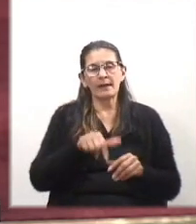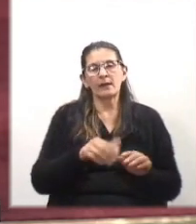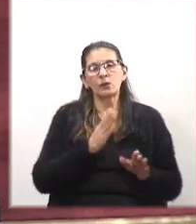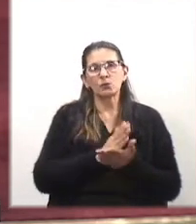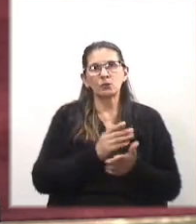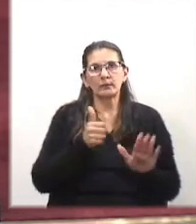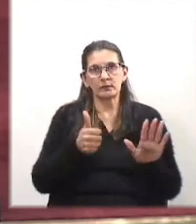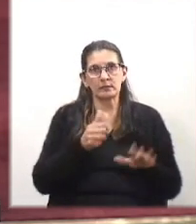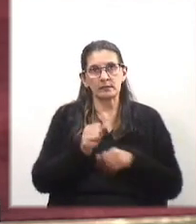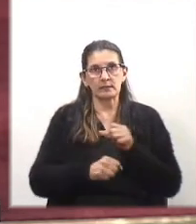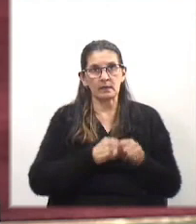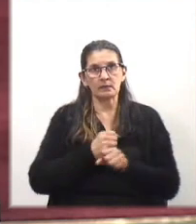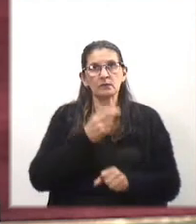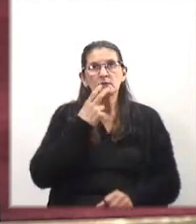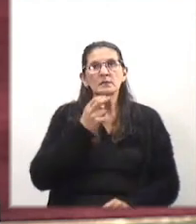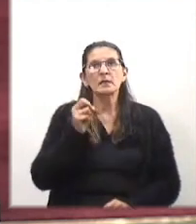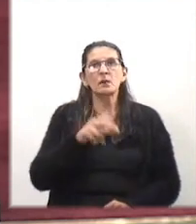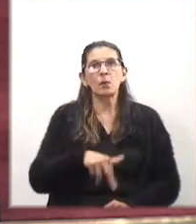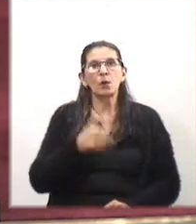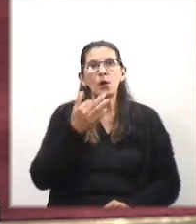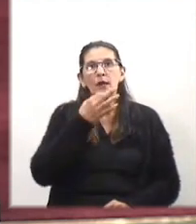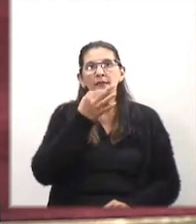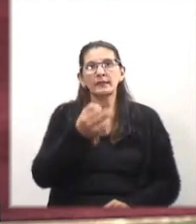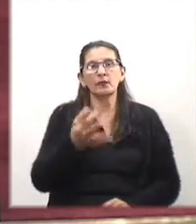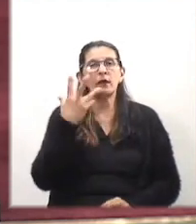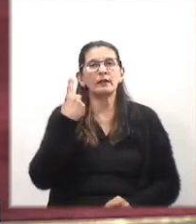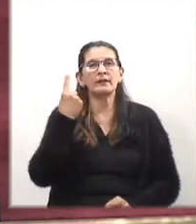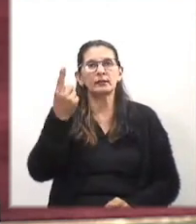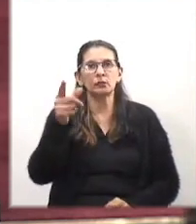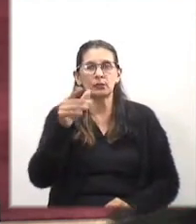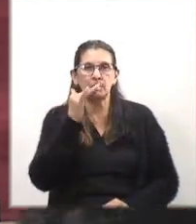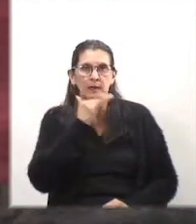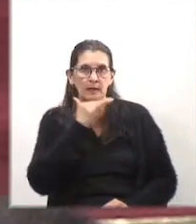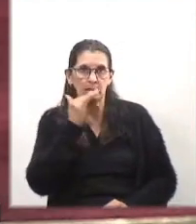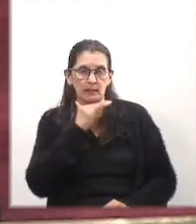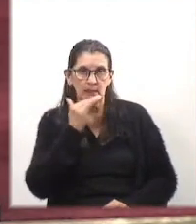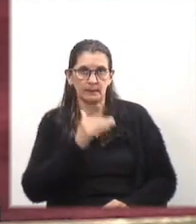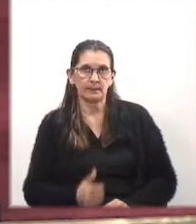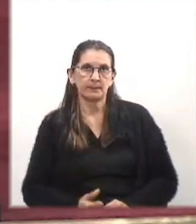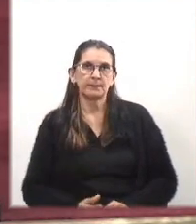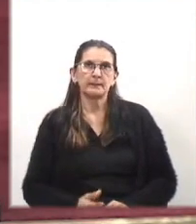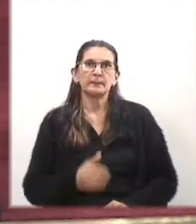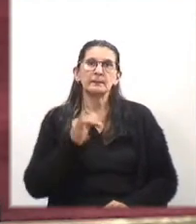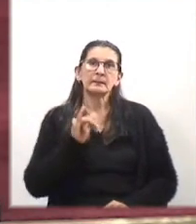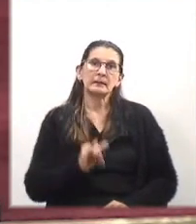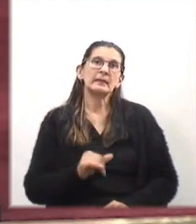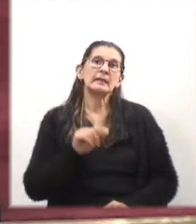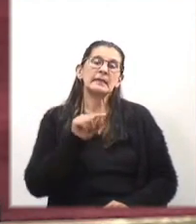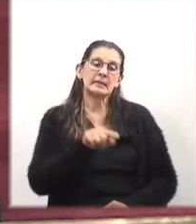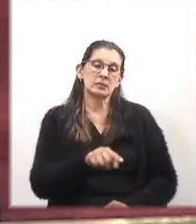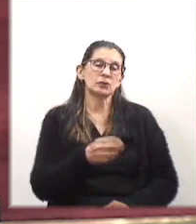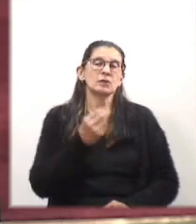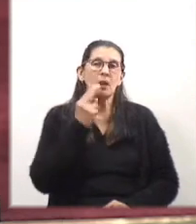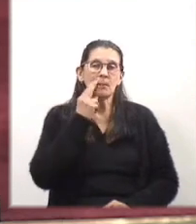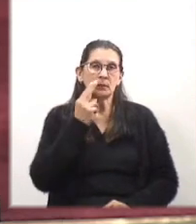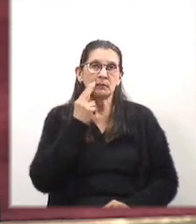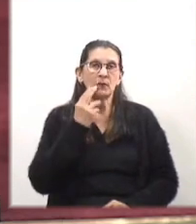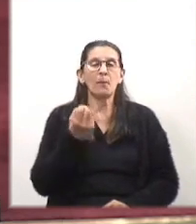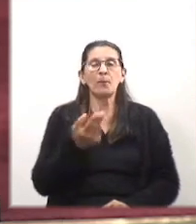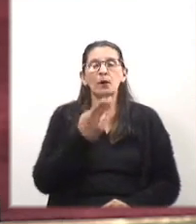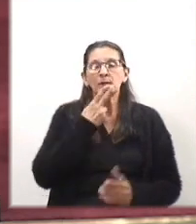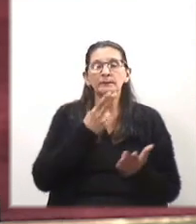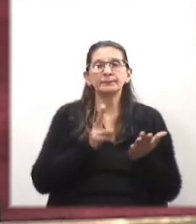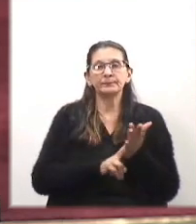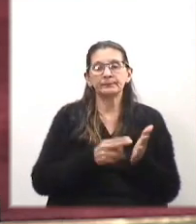últimos 6 años, según los datos brindados por el propio directorio de la Caja. Y eso es en consecuencia a la alta tasa